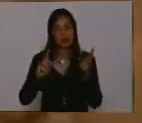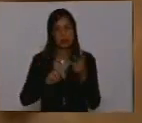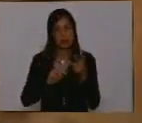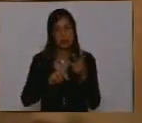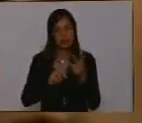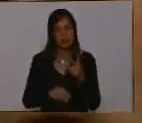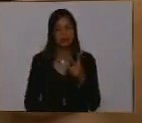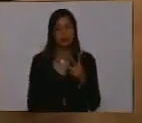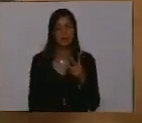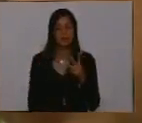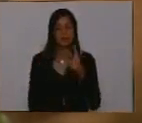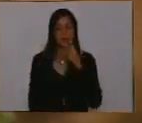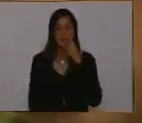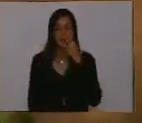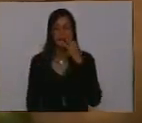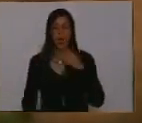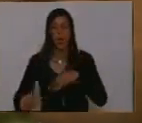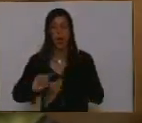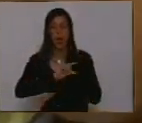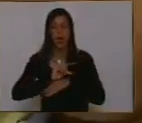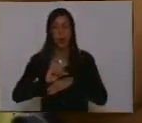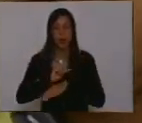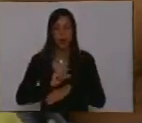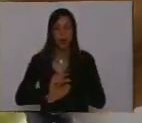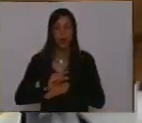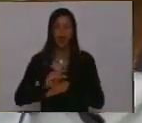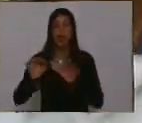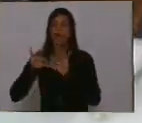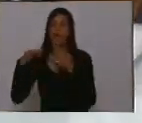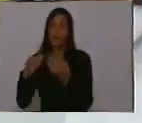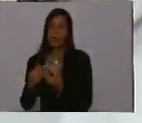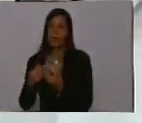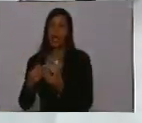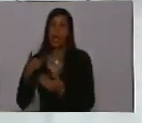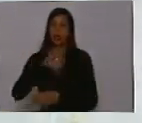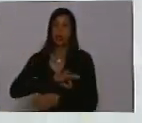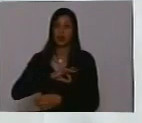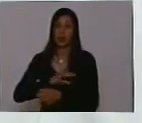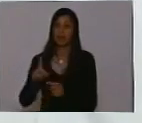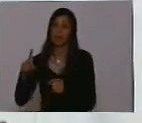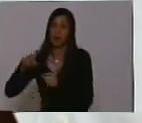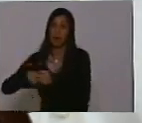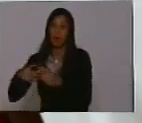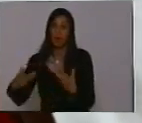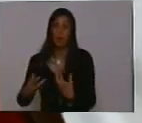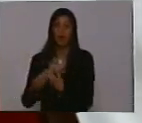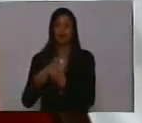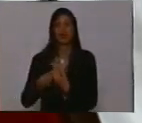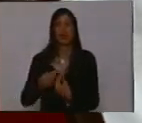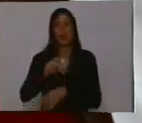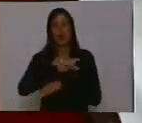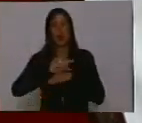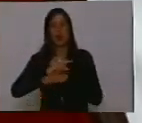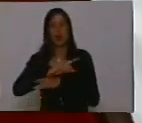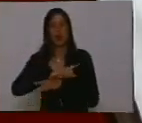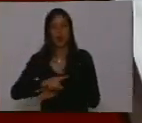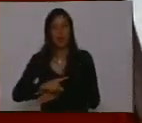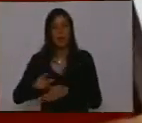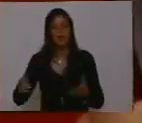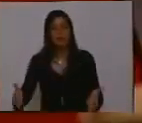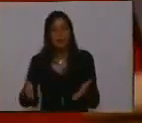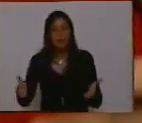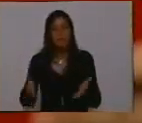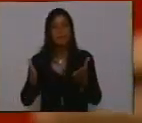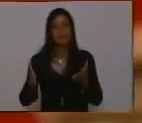El Estado, con la participación solidaria de las familias y la sociedad, debe promover y asegurar la incorporación